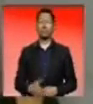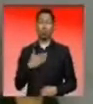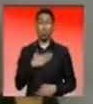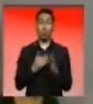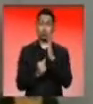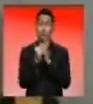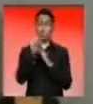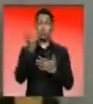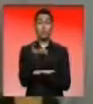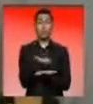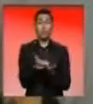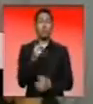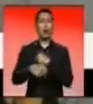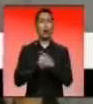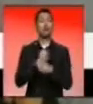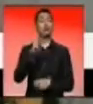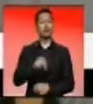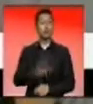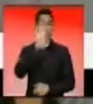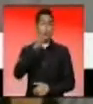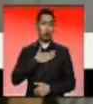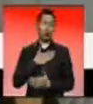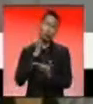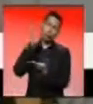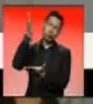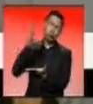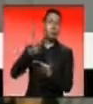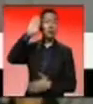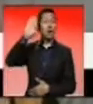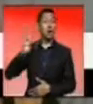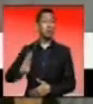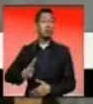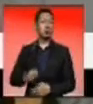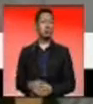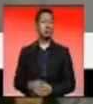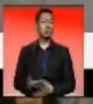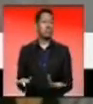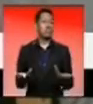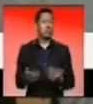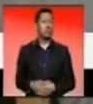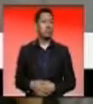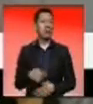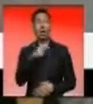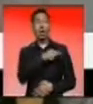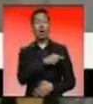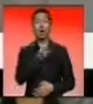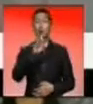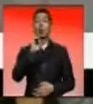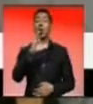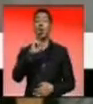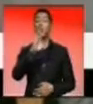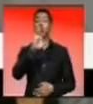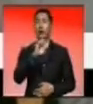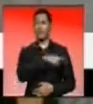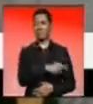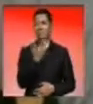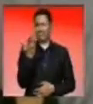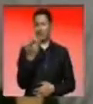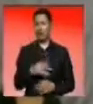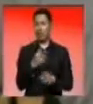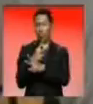Economía, 2005, yo viajo a Brasilia, aquí me despide Antonio Ricaurte. ¿Se acuerdan? El huevo alcalde, concejal de